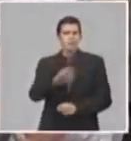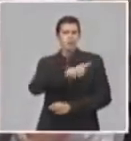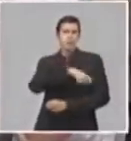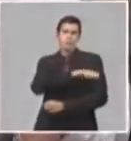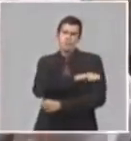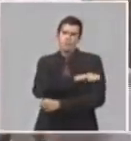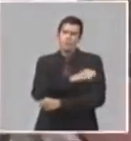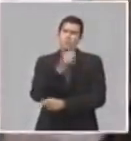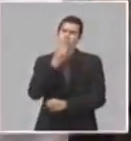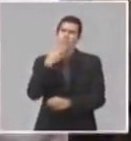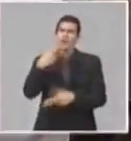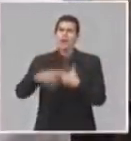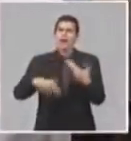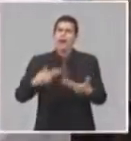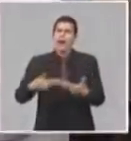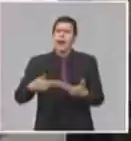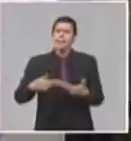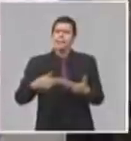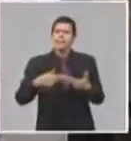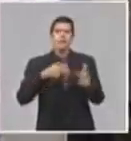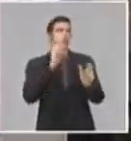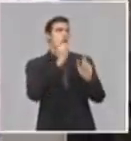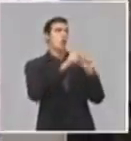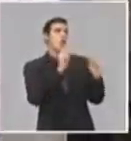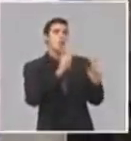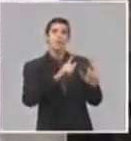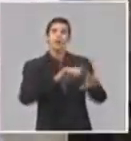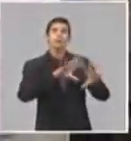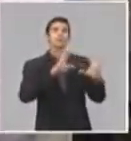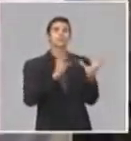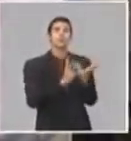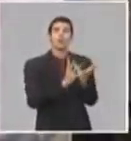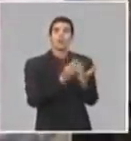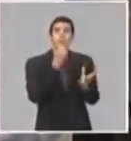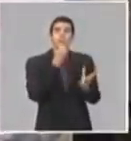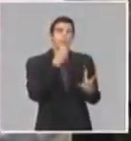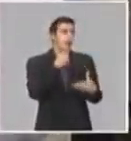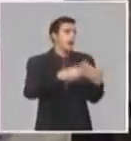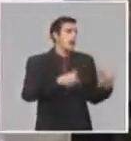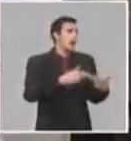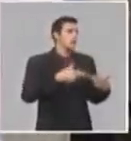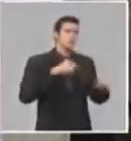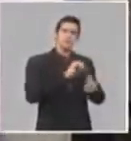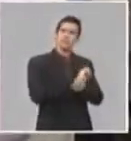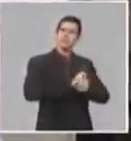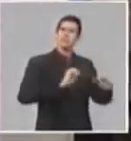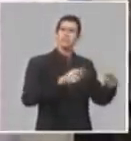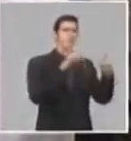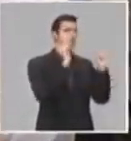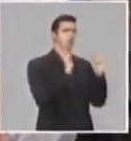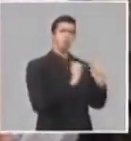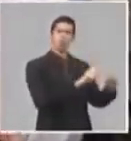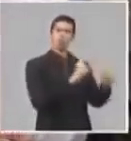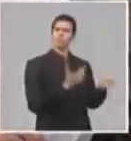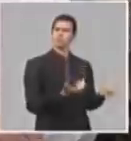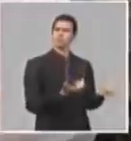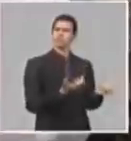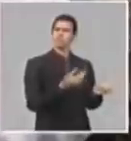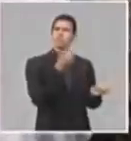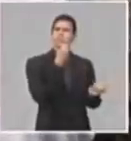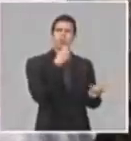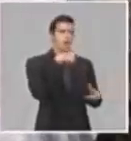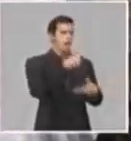cuenta propia, se han venido reaprovisionando en el mercado minorista. Uh-huh. Eso ya no es posible hacerlo. Desde el punto de vista práctico, no tenemos suficiente nivel de